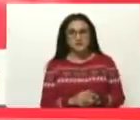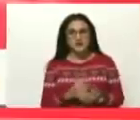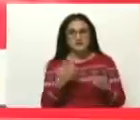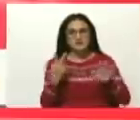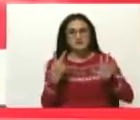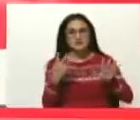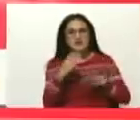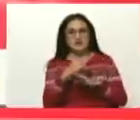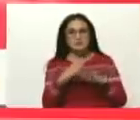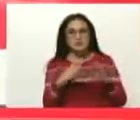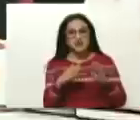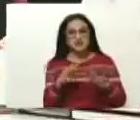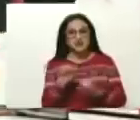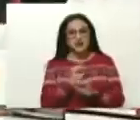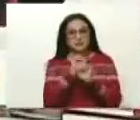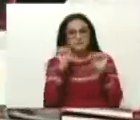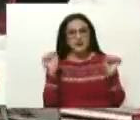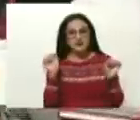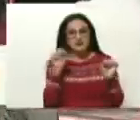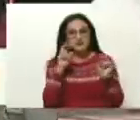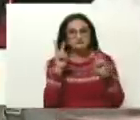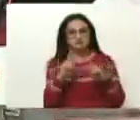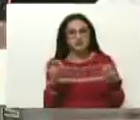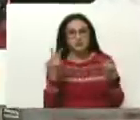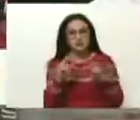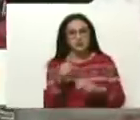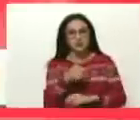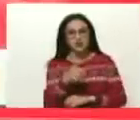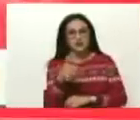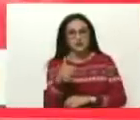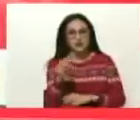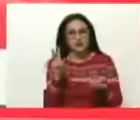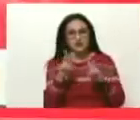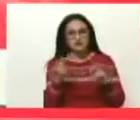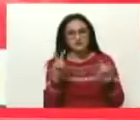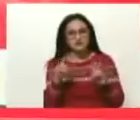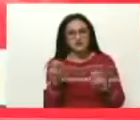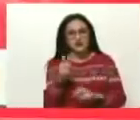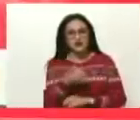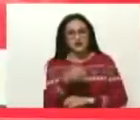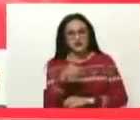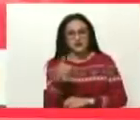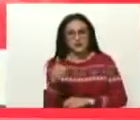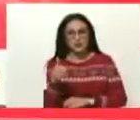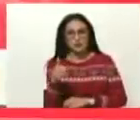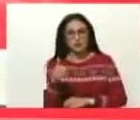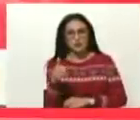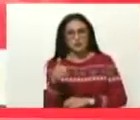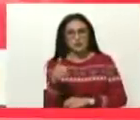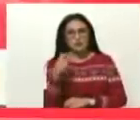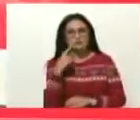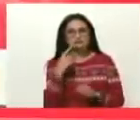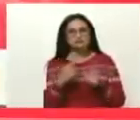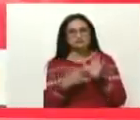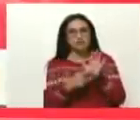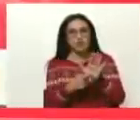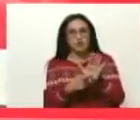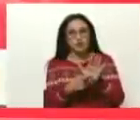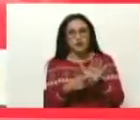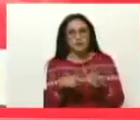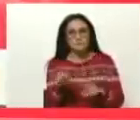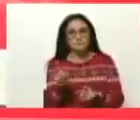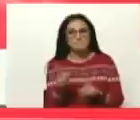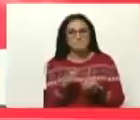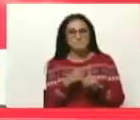7:30 de la mañana, y revisar cada una, porque revisamos cada una. El enlace expone su estado, sus